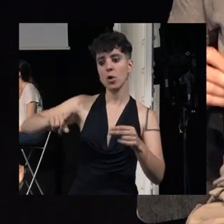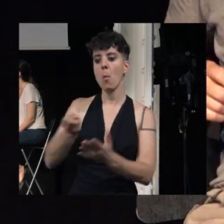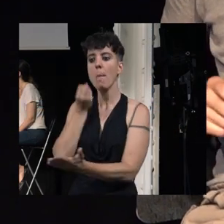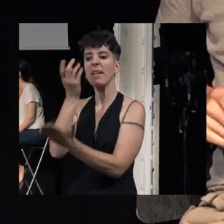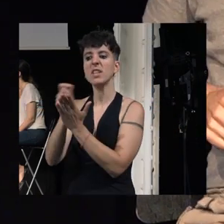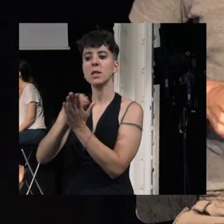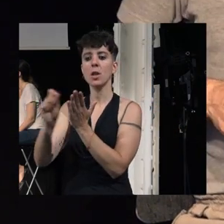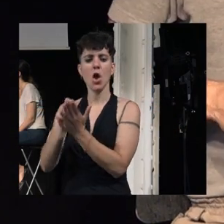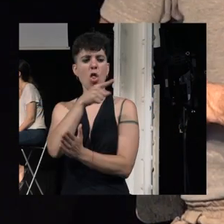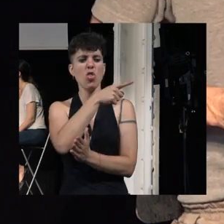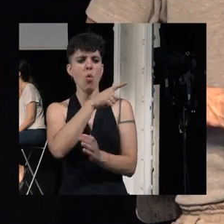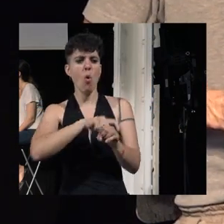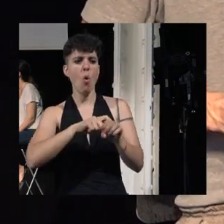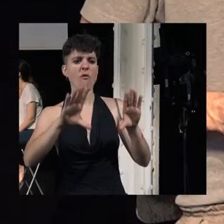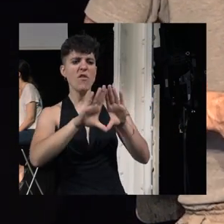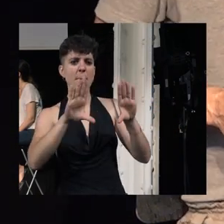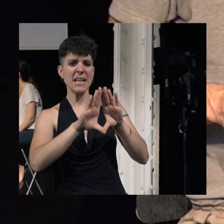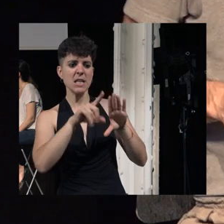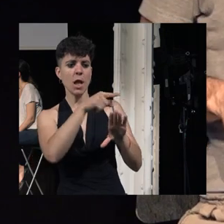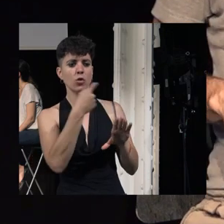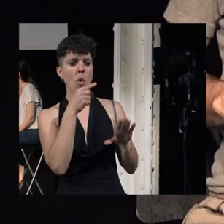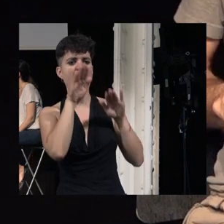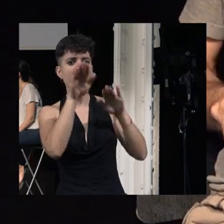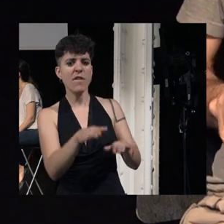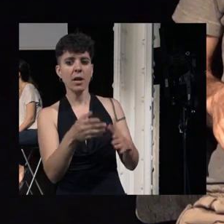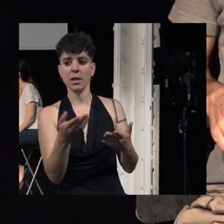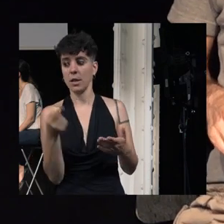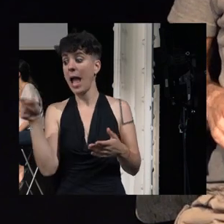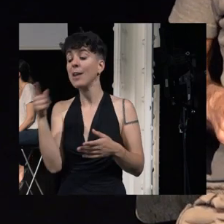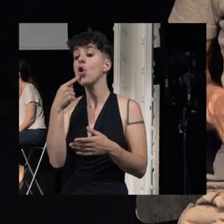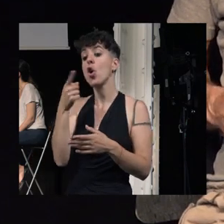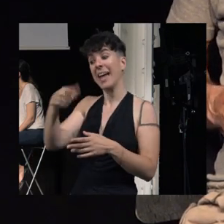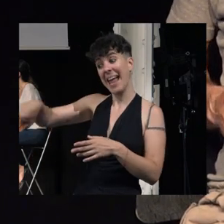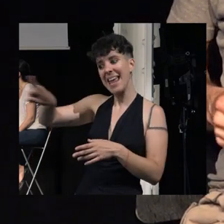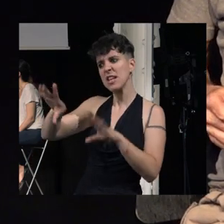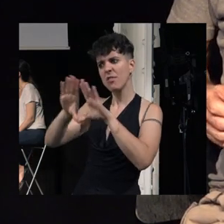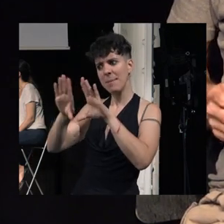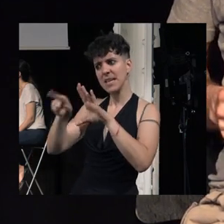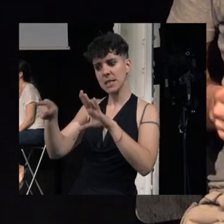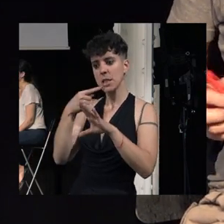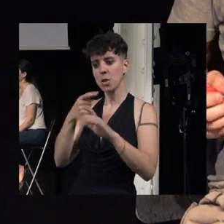puedes ser feminista y estar a favor de que multen a las trabajadoras sexuales? No lo entiendo, perdona, no lo entiendo.